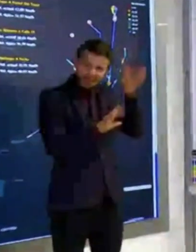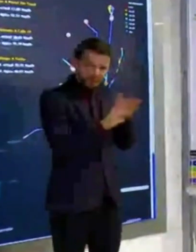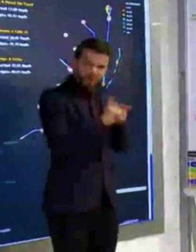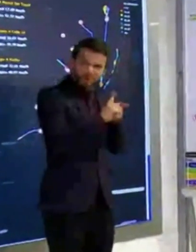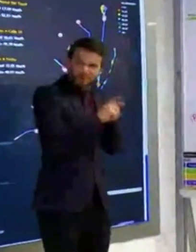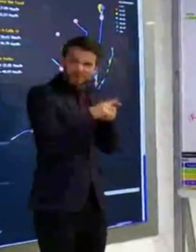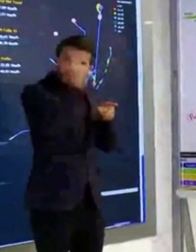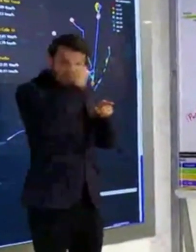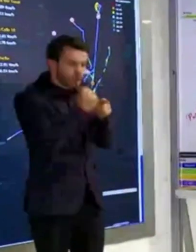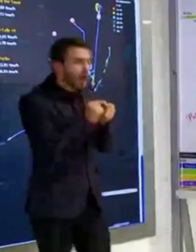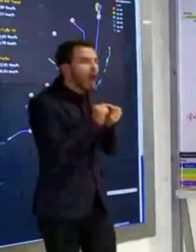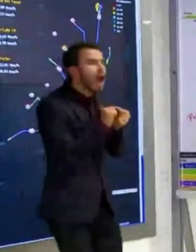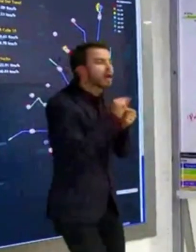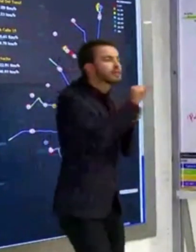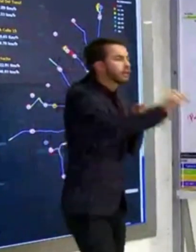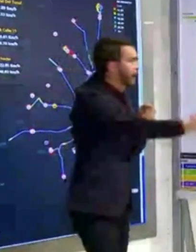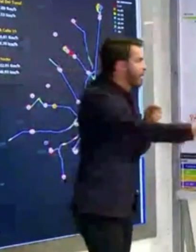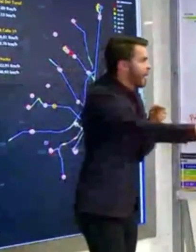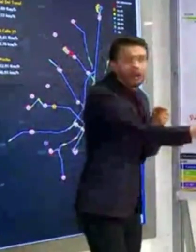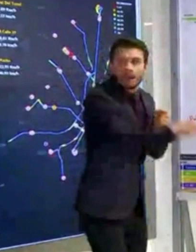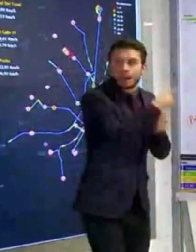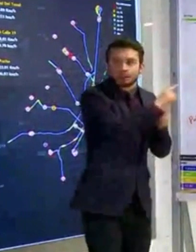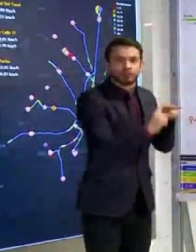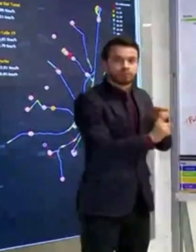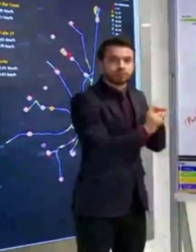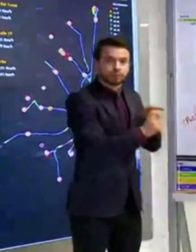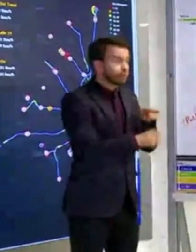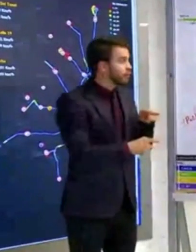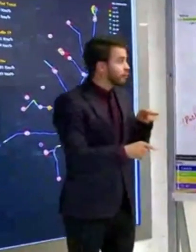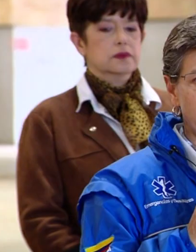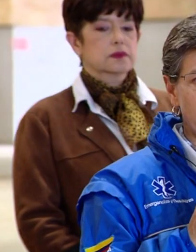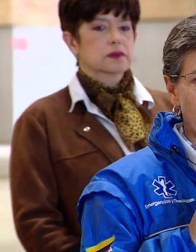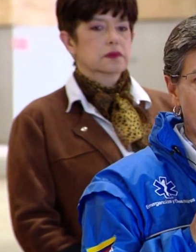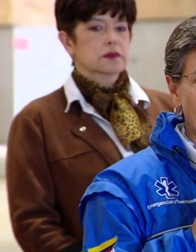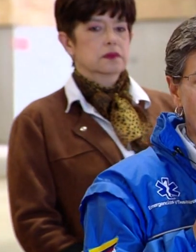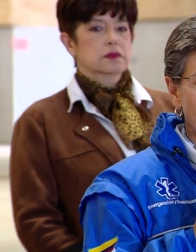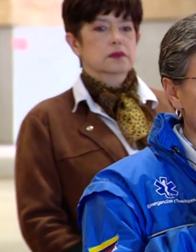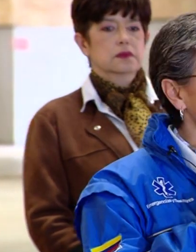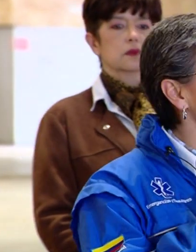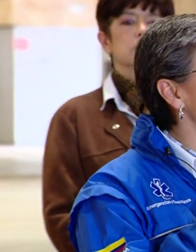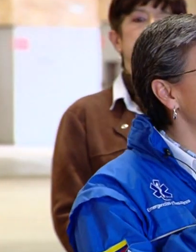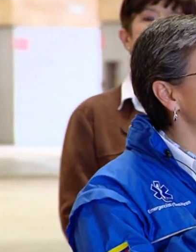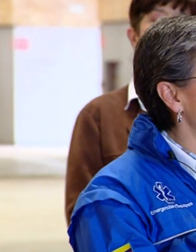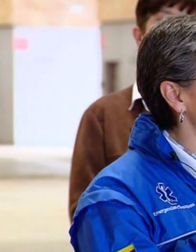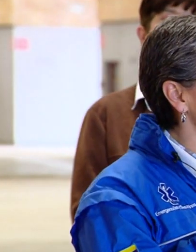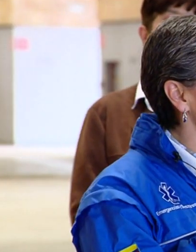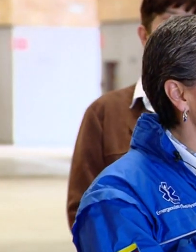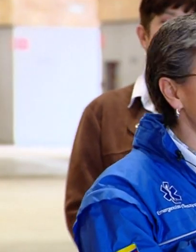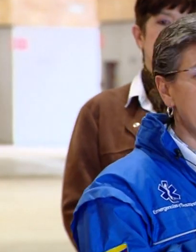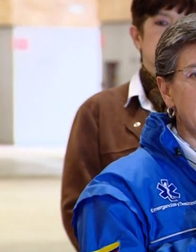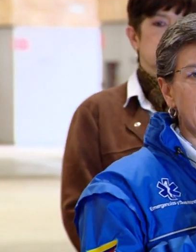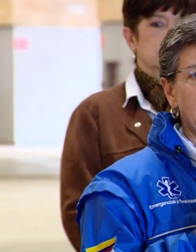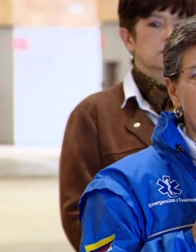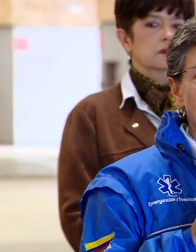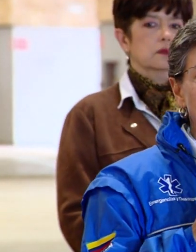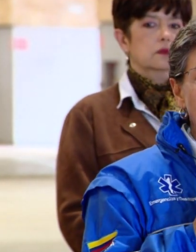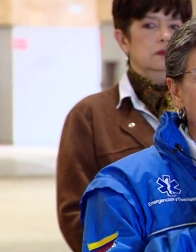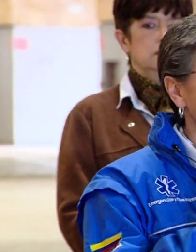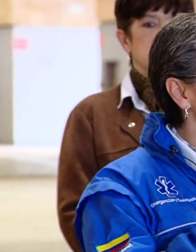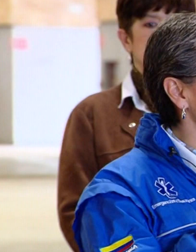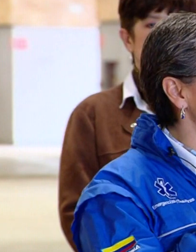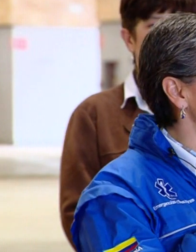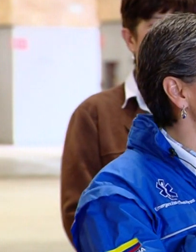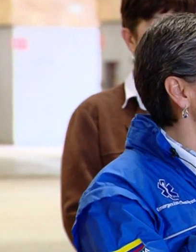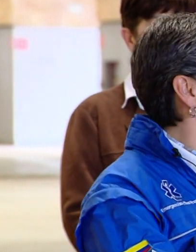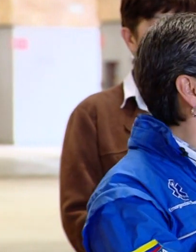fuerzas opositoras u oposición claro por supuesto está gustado petro por gustavo petro viene de la derrota electoral en las elecciones presidenciales